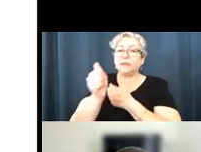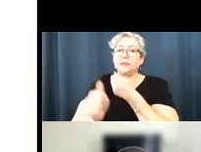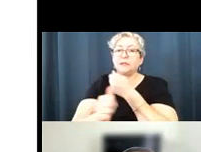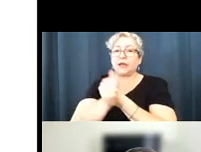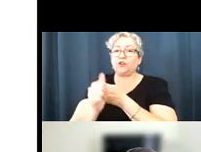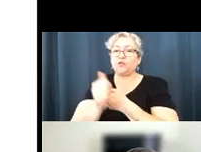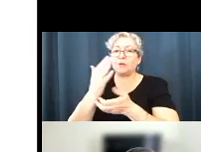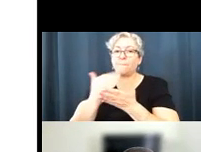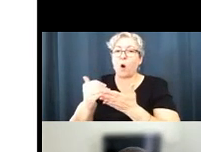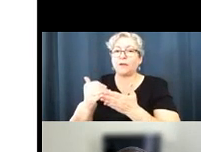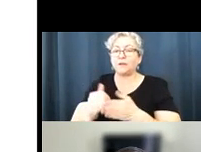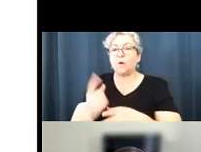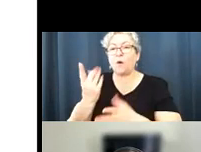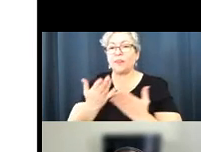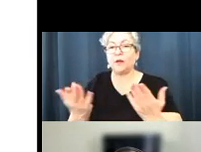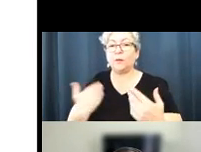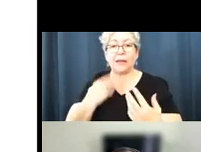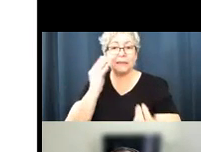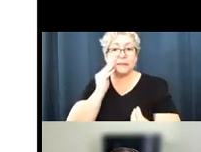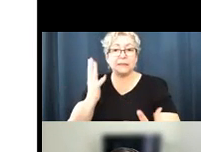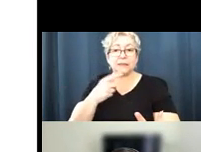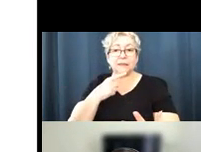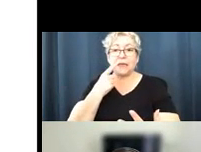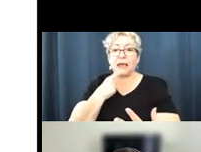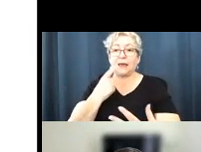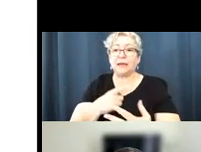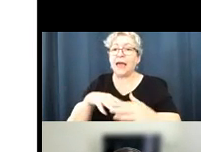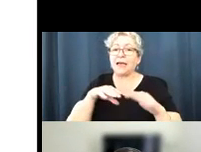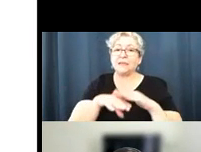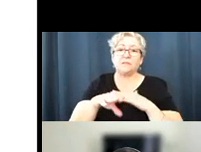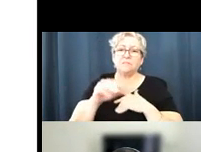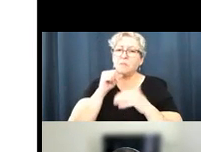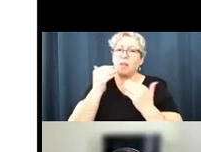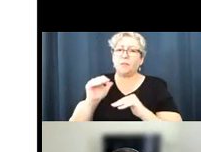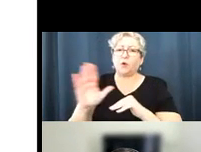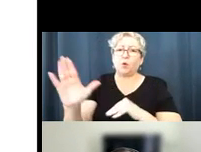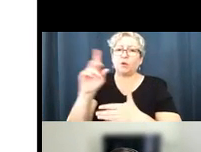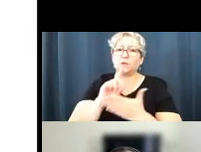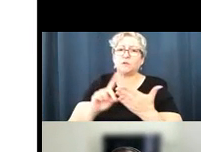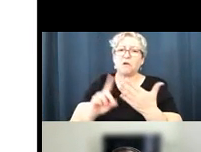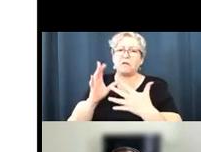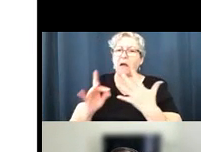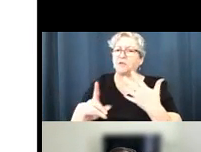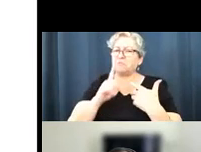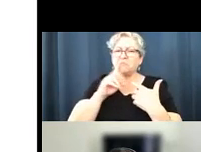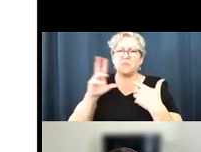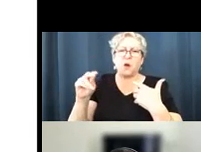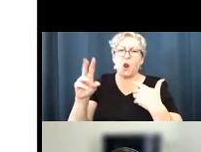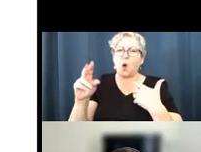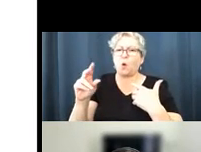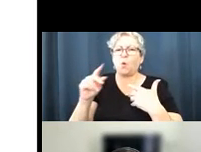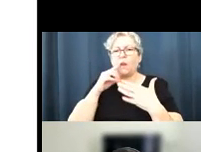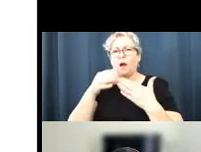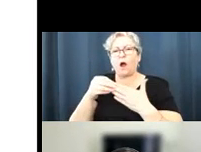son componentes peligrosos. Una de las cosas que nos gusta decir es que la accesibilidad no limita sus opciones de